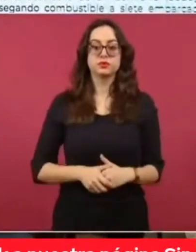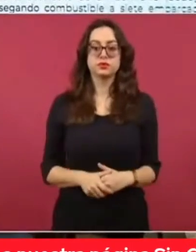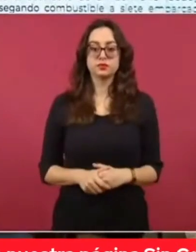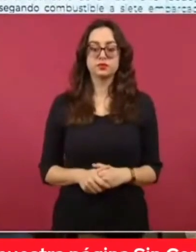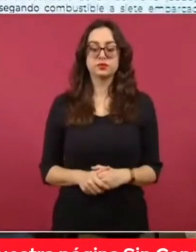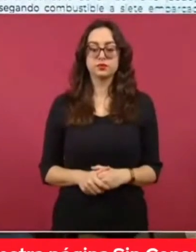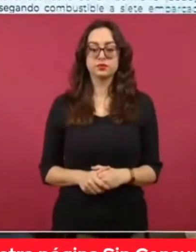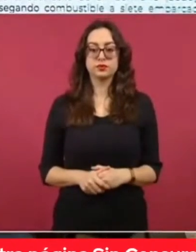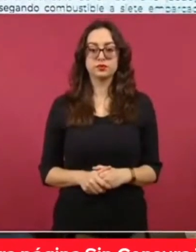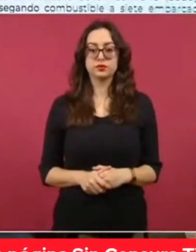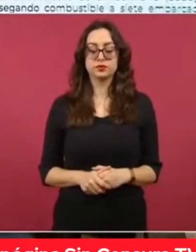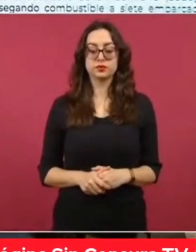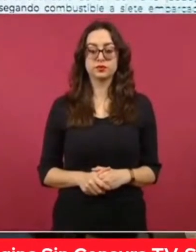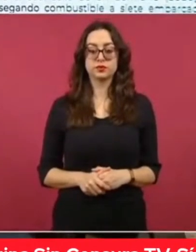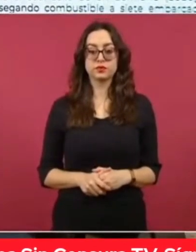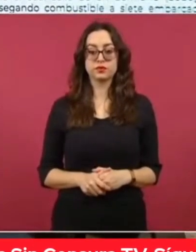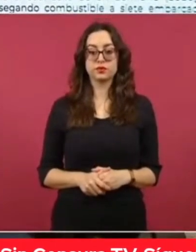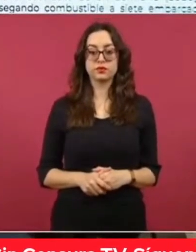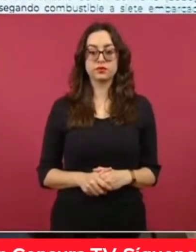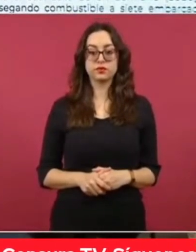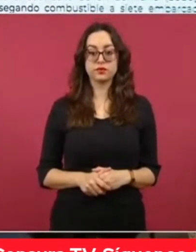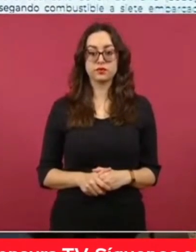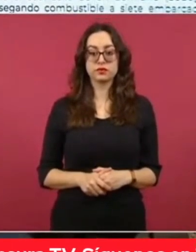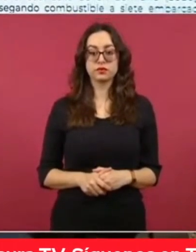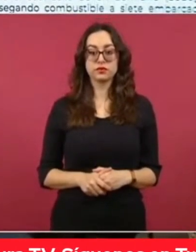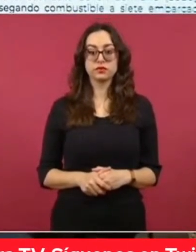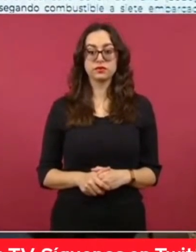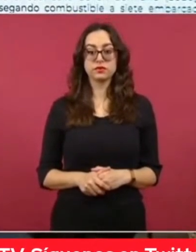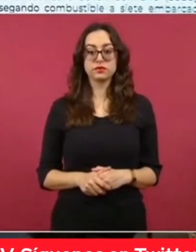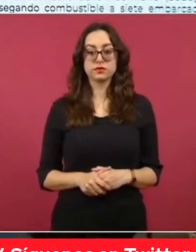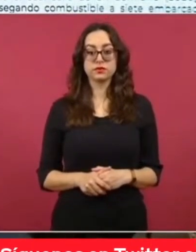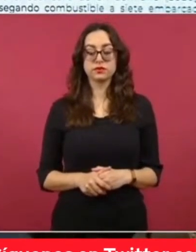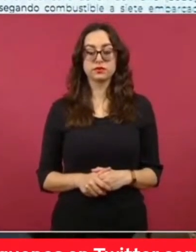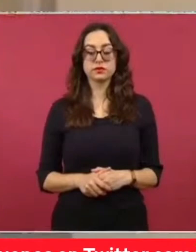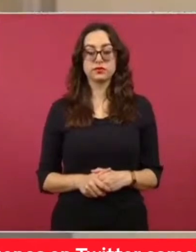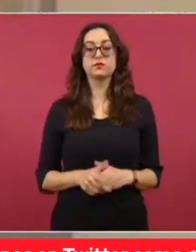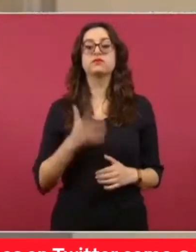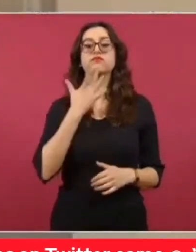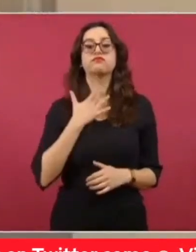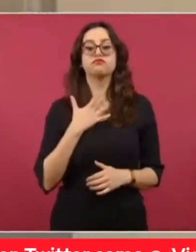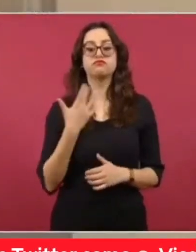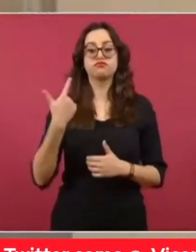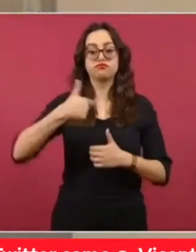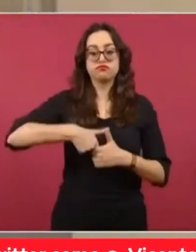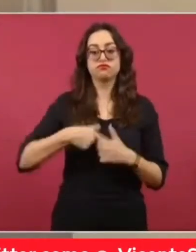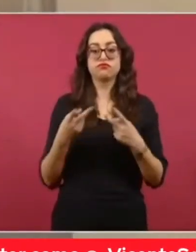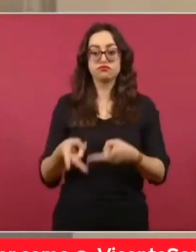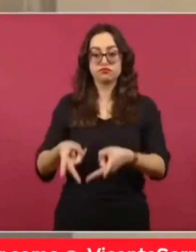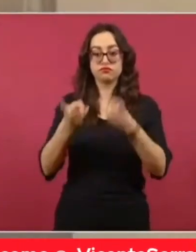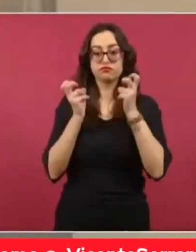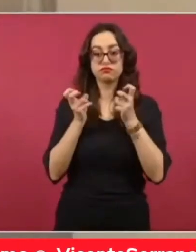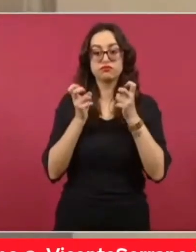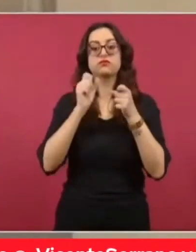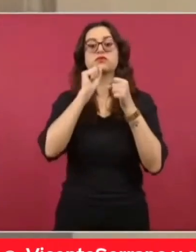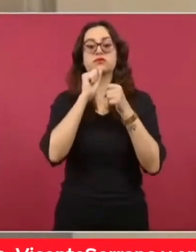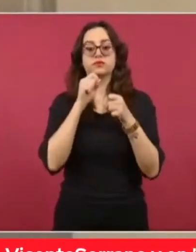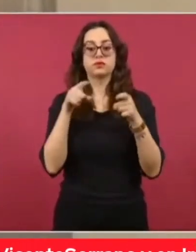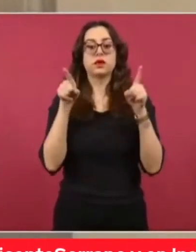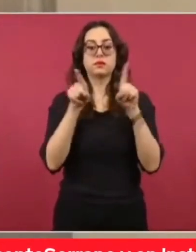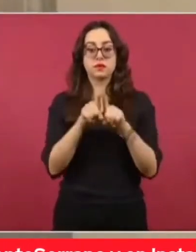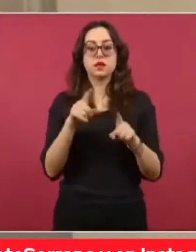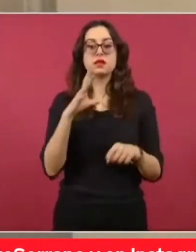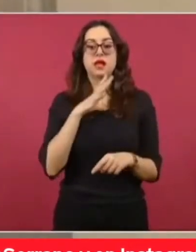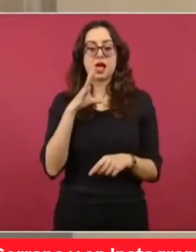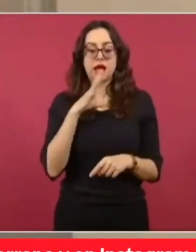y viéndole el dándole seguimiento al robo de hidrocarburos también se dio un seguimiento